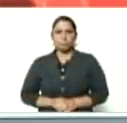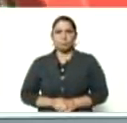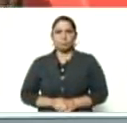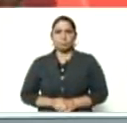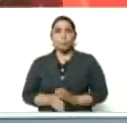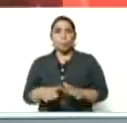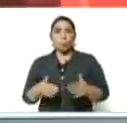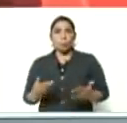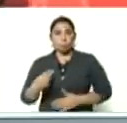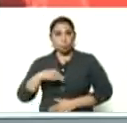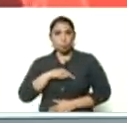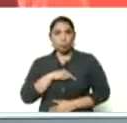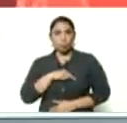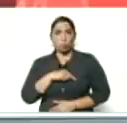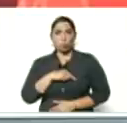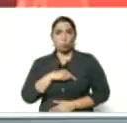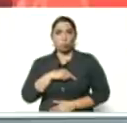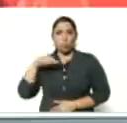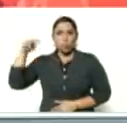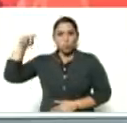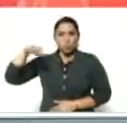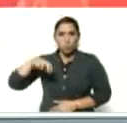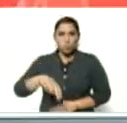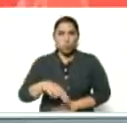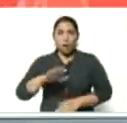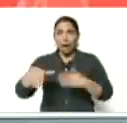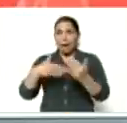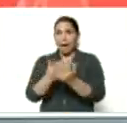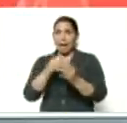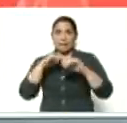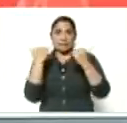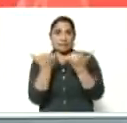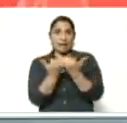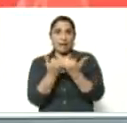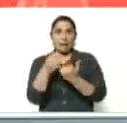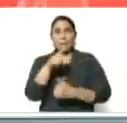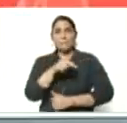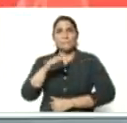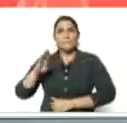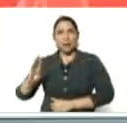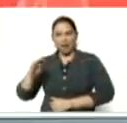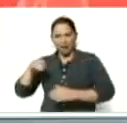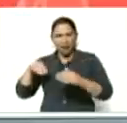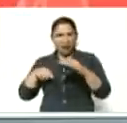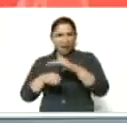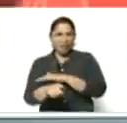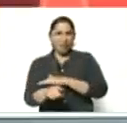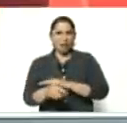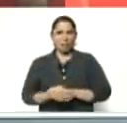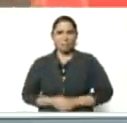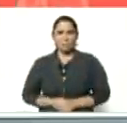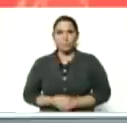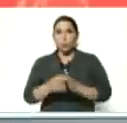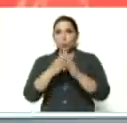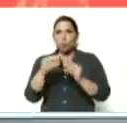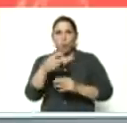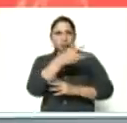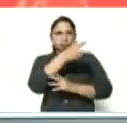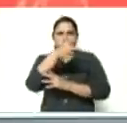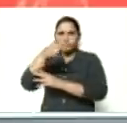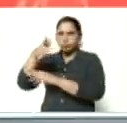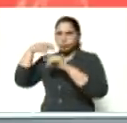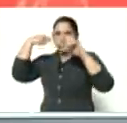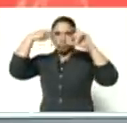Cuando bajamos a la sala central del hospital militar, en la planta baja, estaban todos los camarógrafos, los